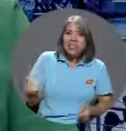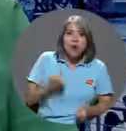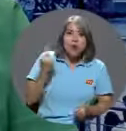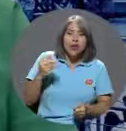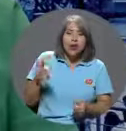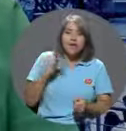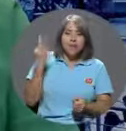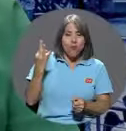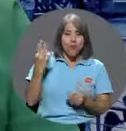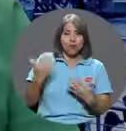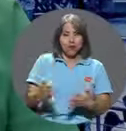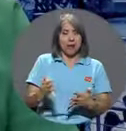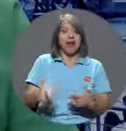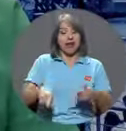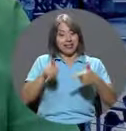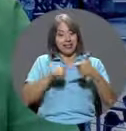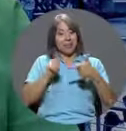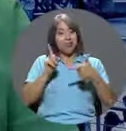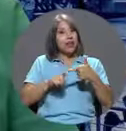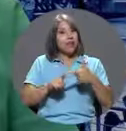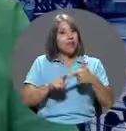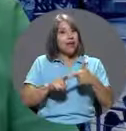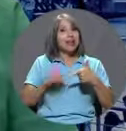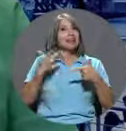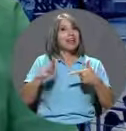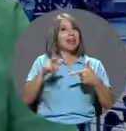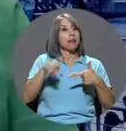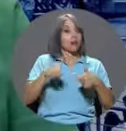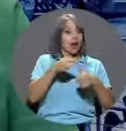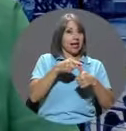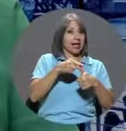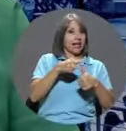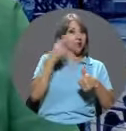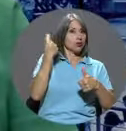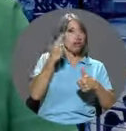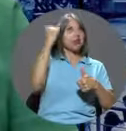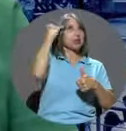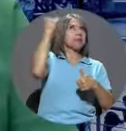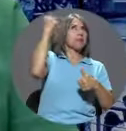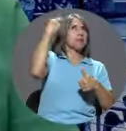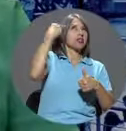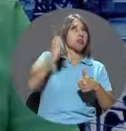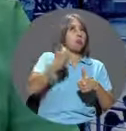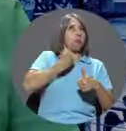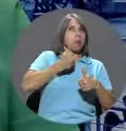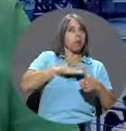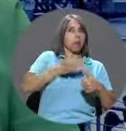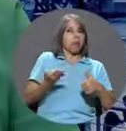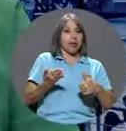Voy a hacerlo así, ya está. Esa es la segunda fase, que se refiere al plan. En el plan ya hay